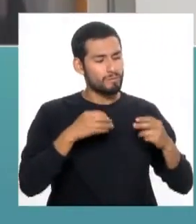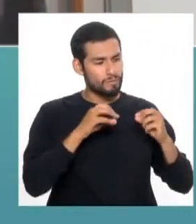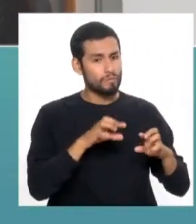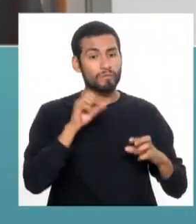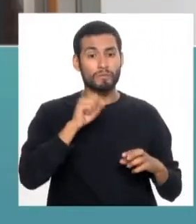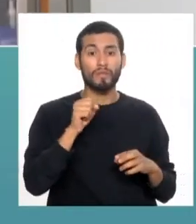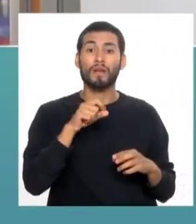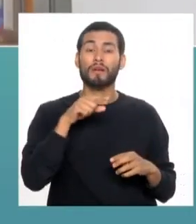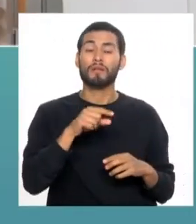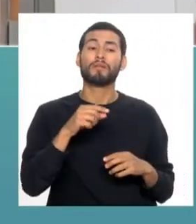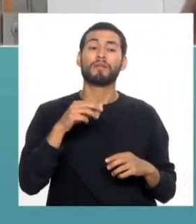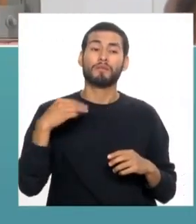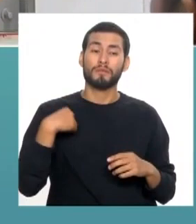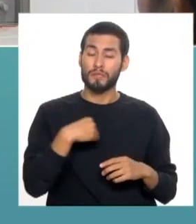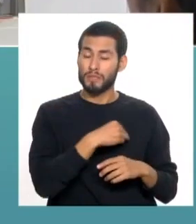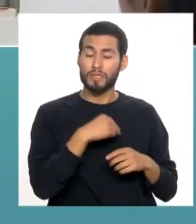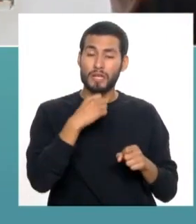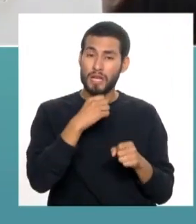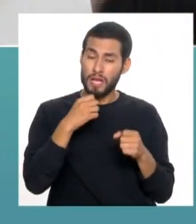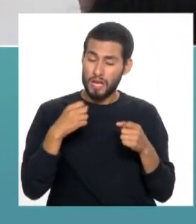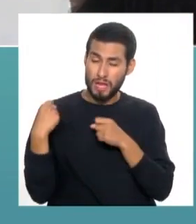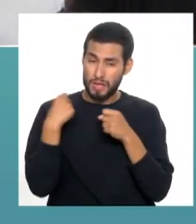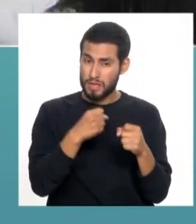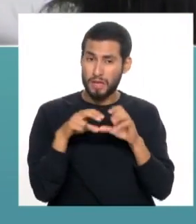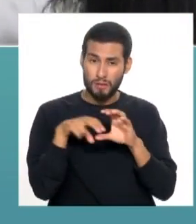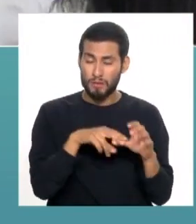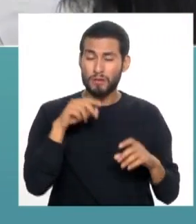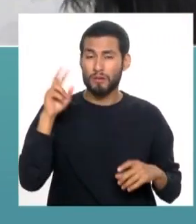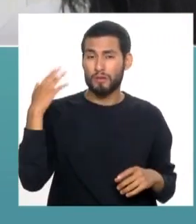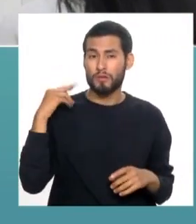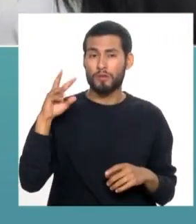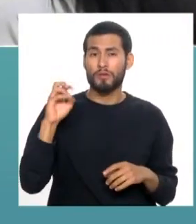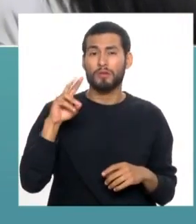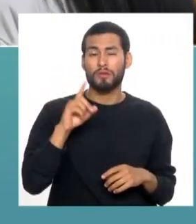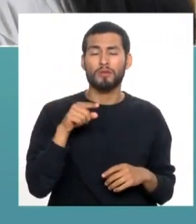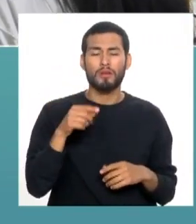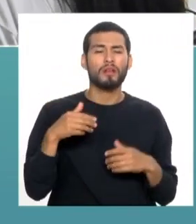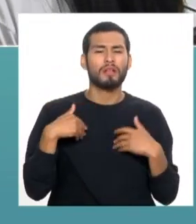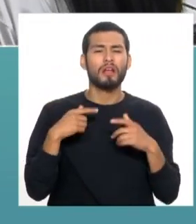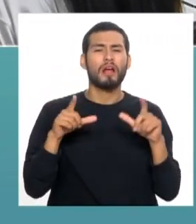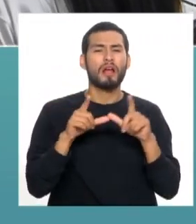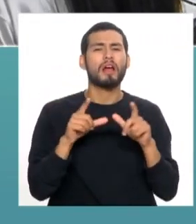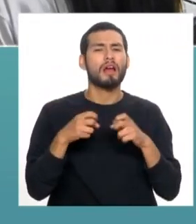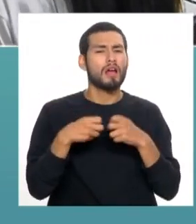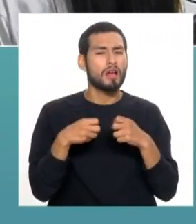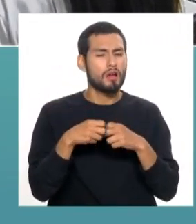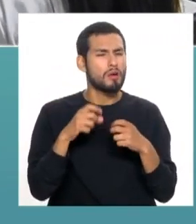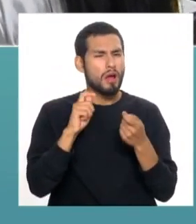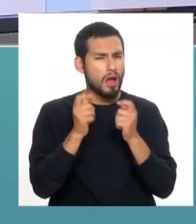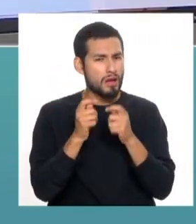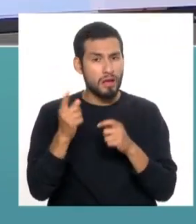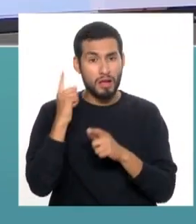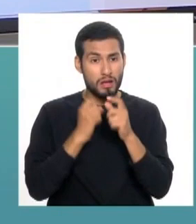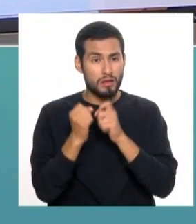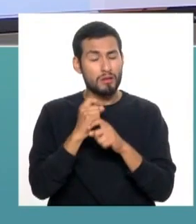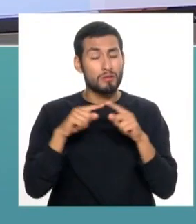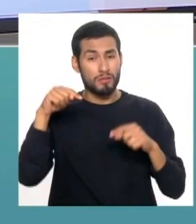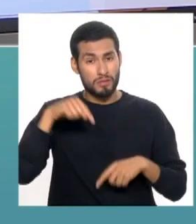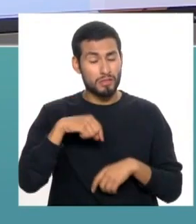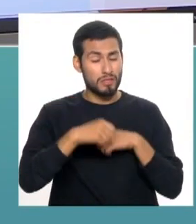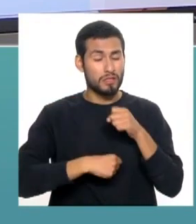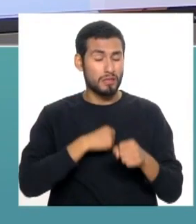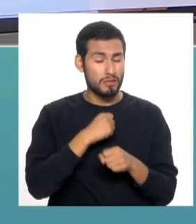el Ministerio de Transportes desde el año 2021 implementó la licencia de conducir electrónica, con algunos cambios el año pasado, pero este